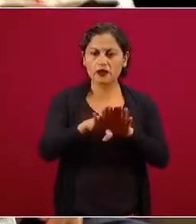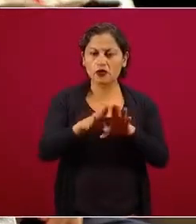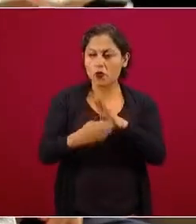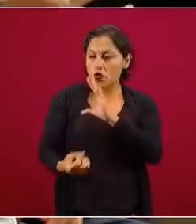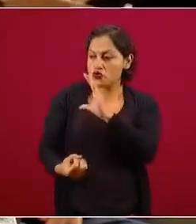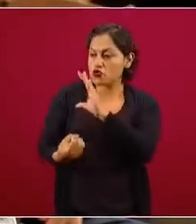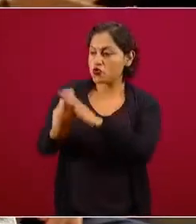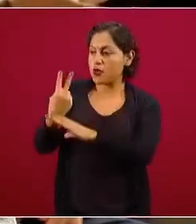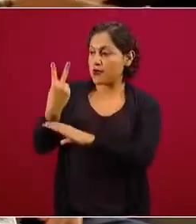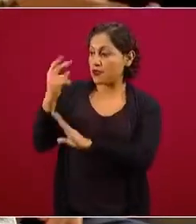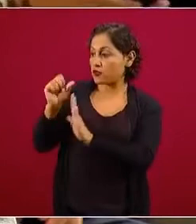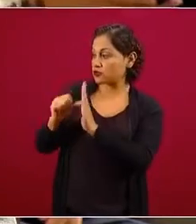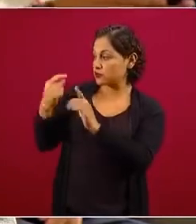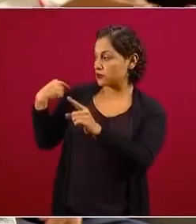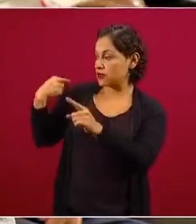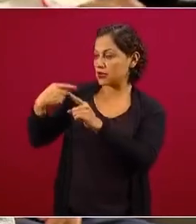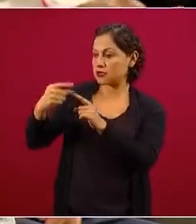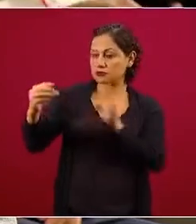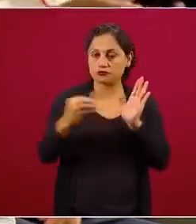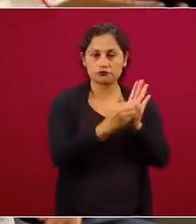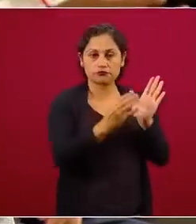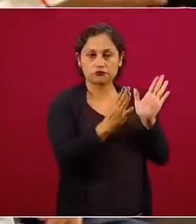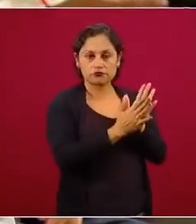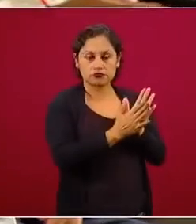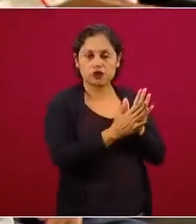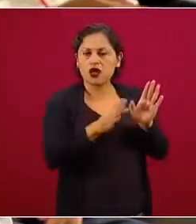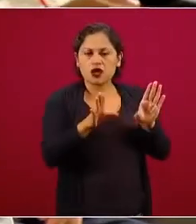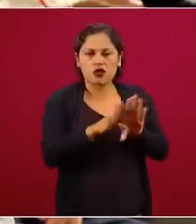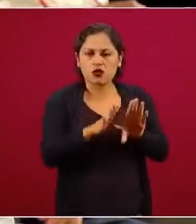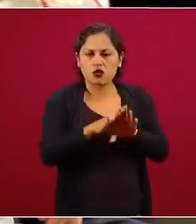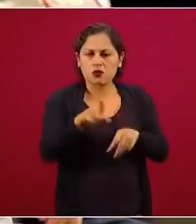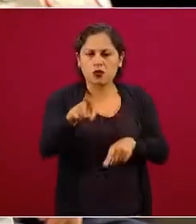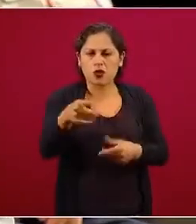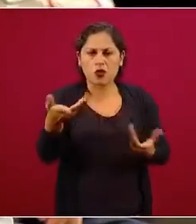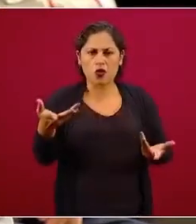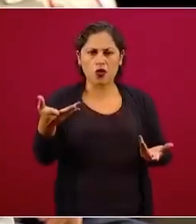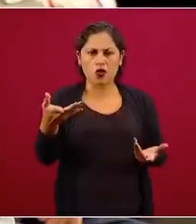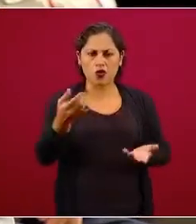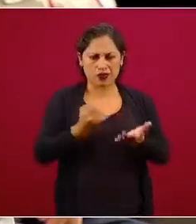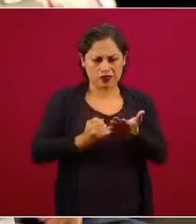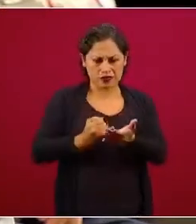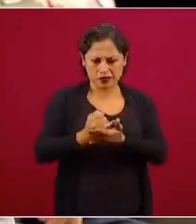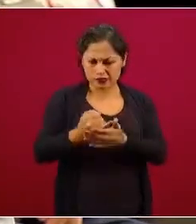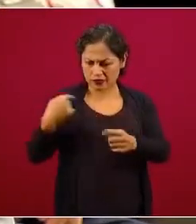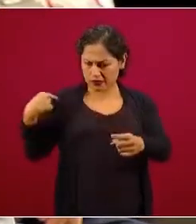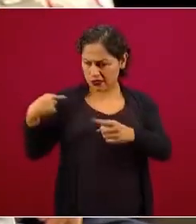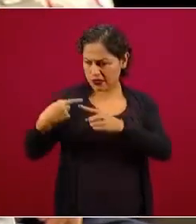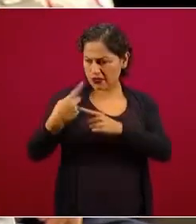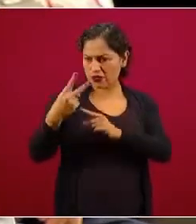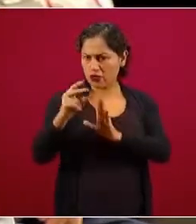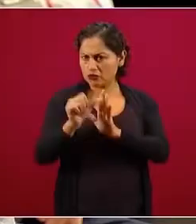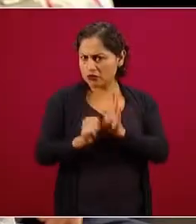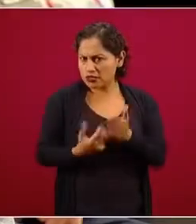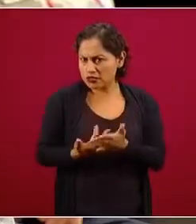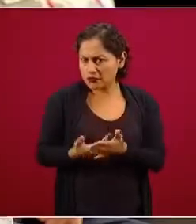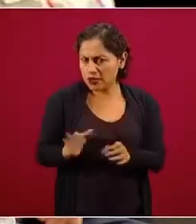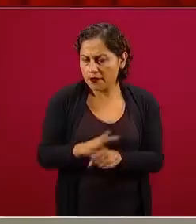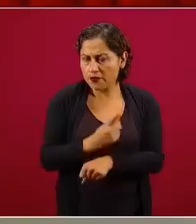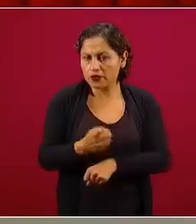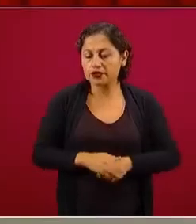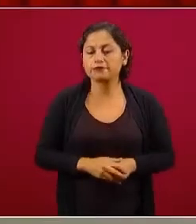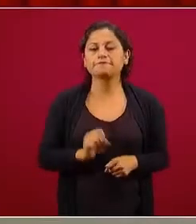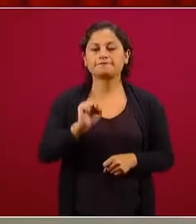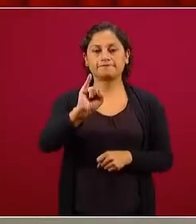hace 2 meses. Entonces, ¿cómo se hace el procedimiento para agregar estas, ¿no? ¿Por qué hubo este tiempo de retraso? Con mucho gusto. Se hace un análisis